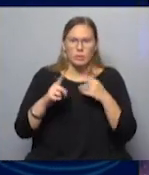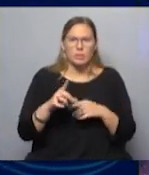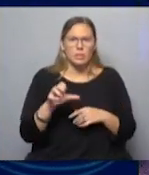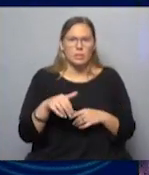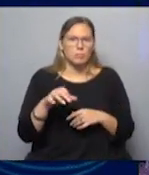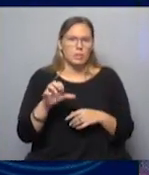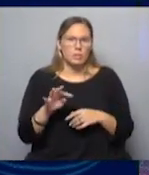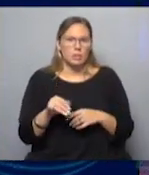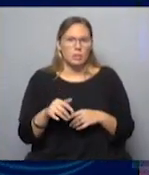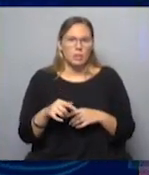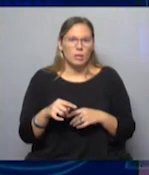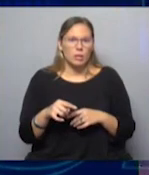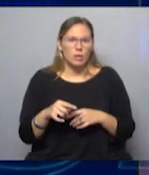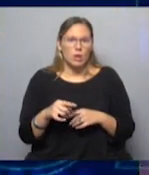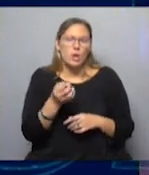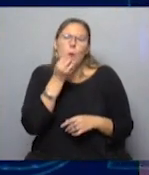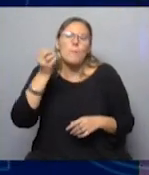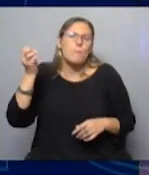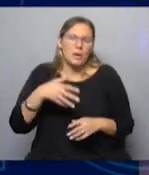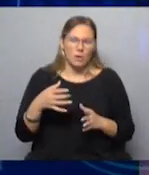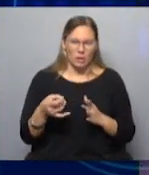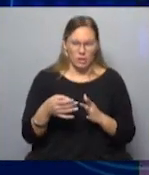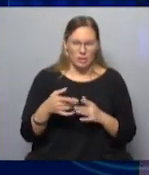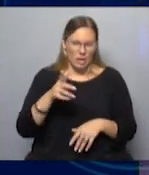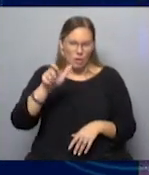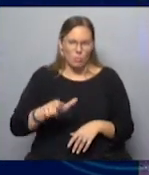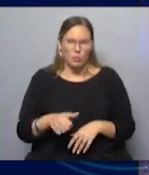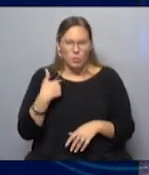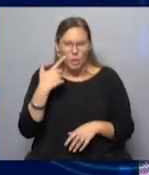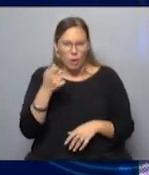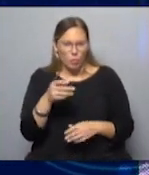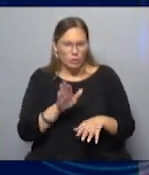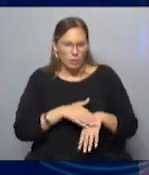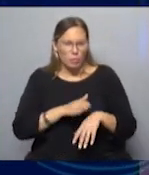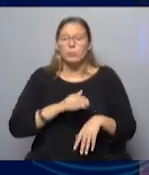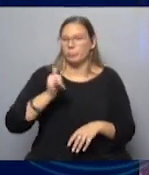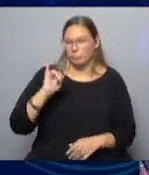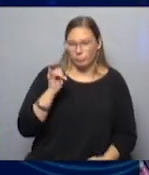tenian no se estaba con lo mejor de lo mejor pues te dabas cuenta en ese momento